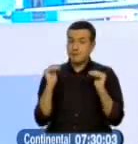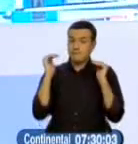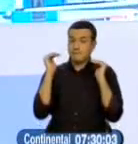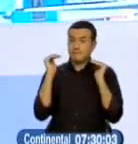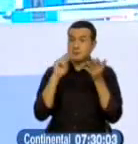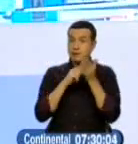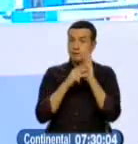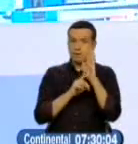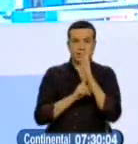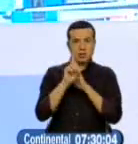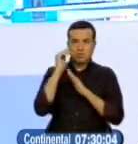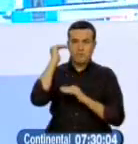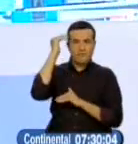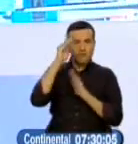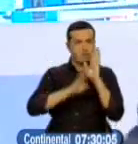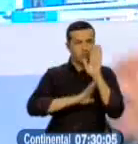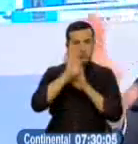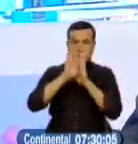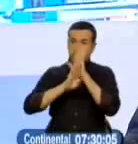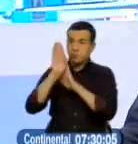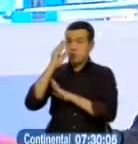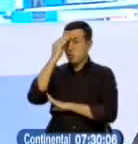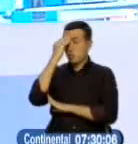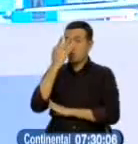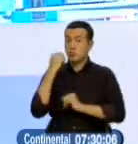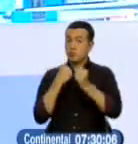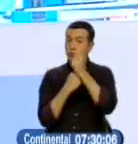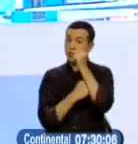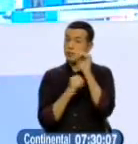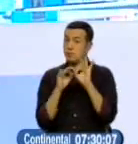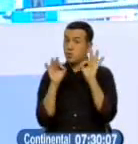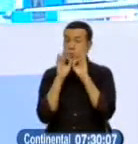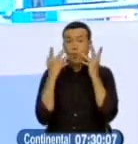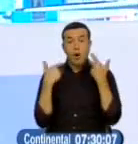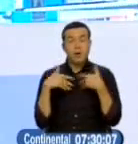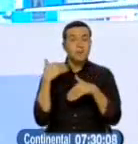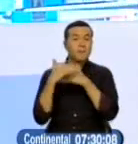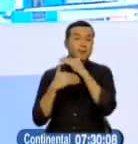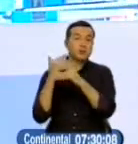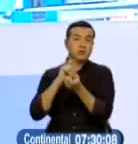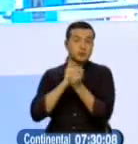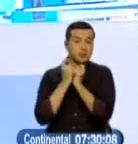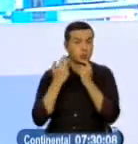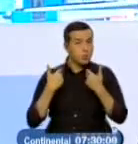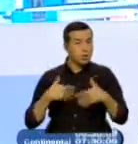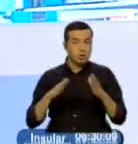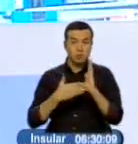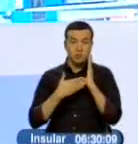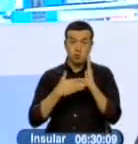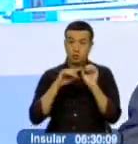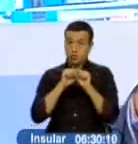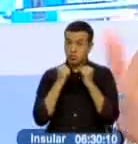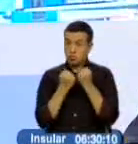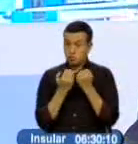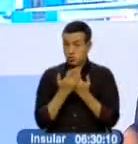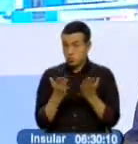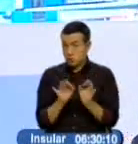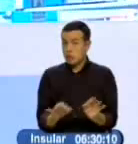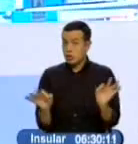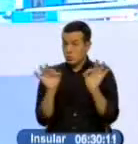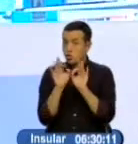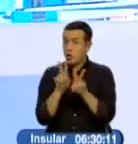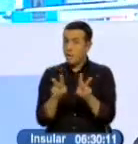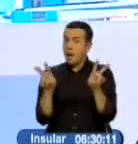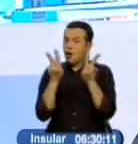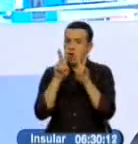que se desarrolla a futuro, que se potencia. La educación es la base angular de cualquier proceso de cambio y de cualquier modelo societal. Entonces tenemos que valorar